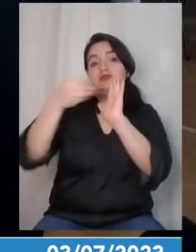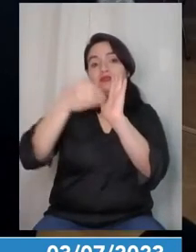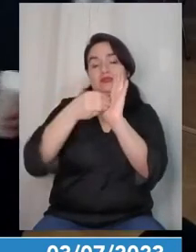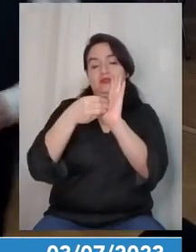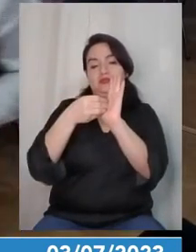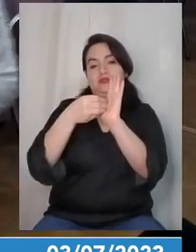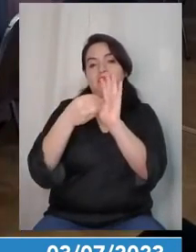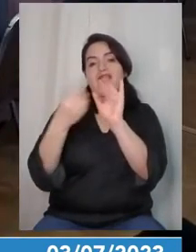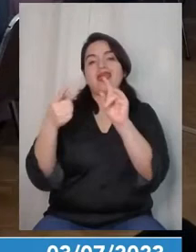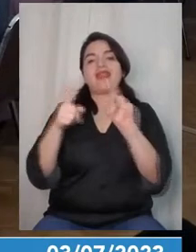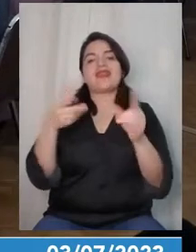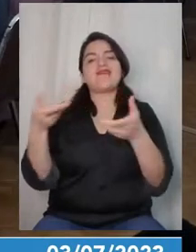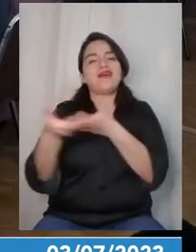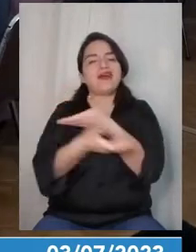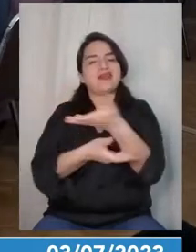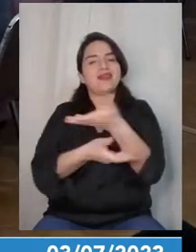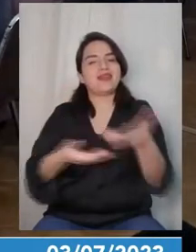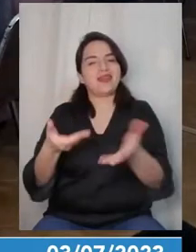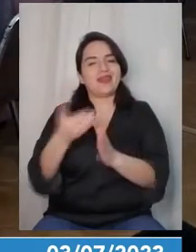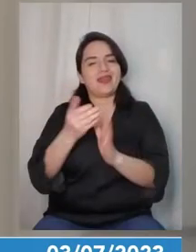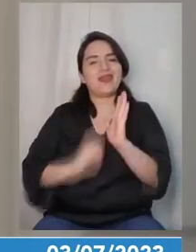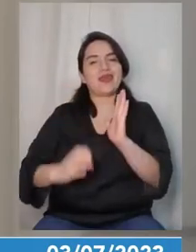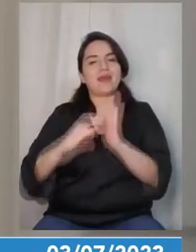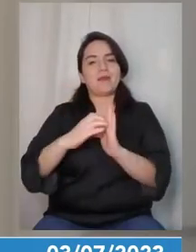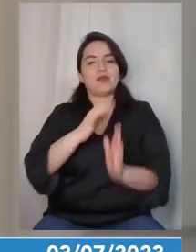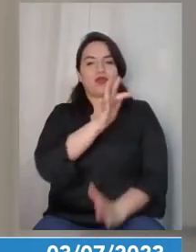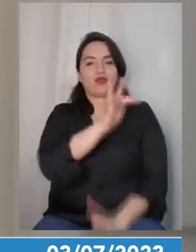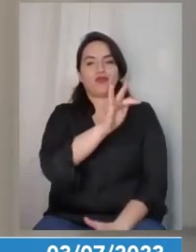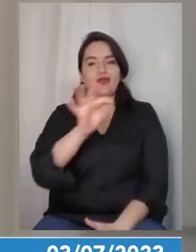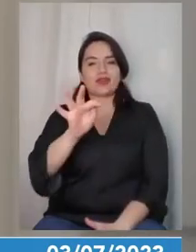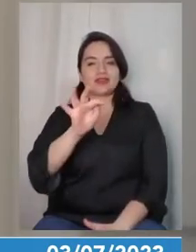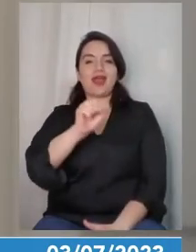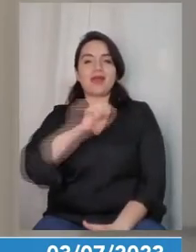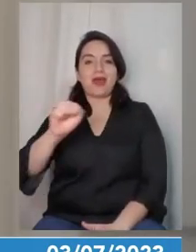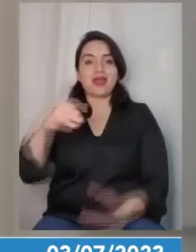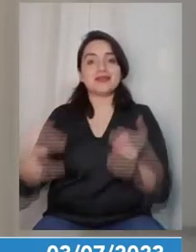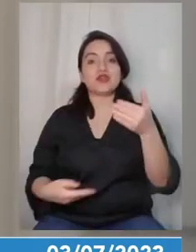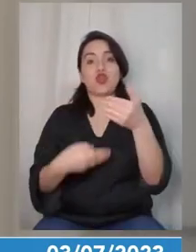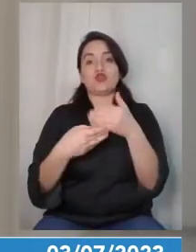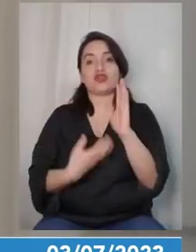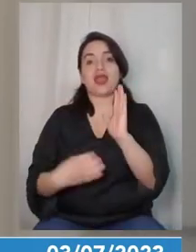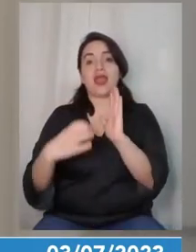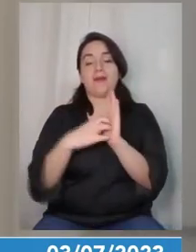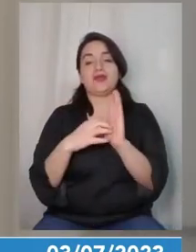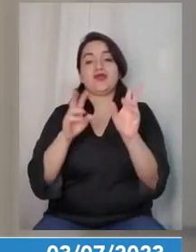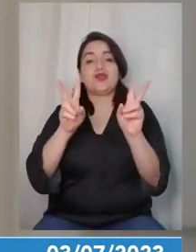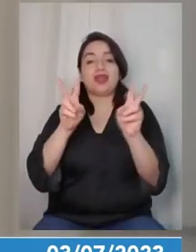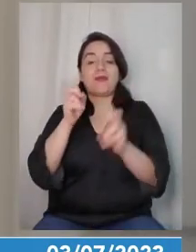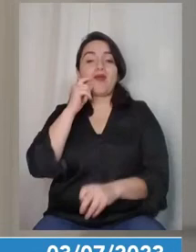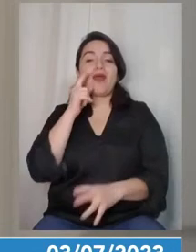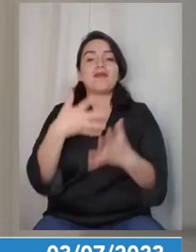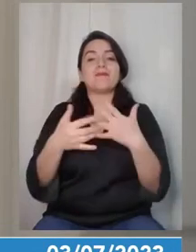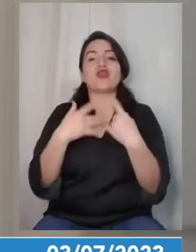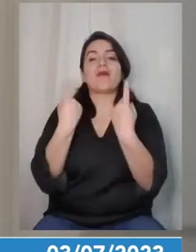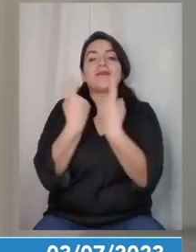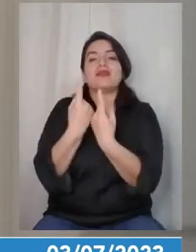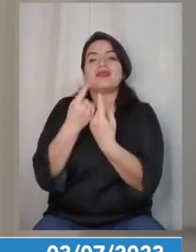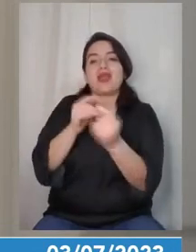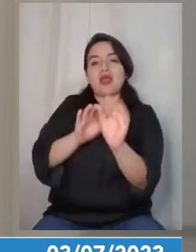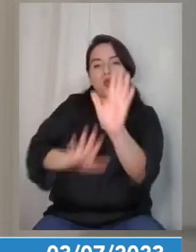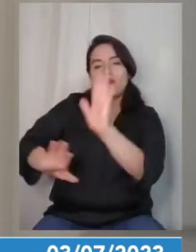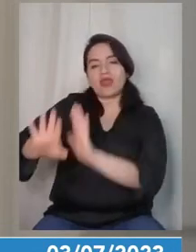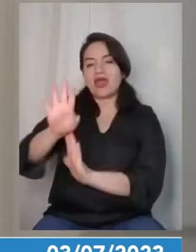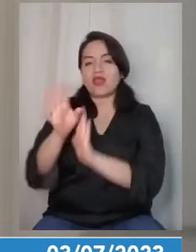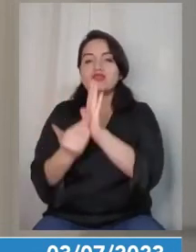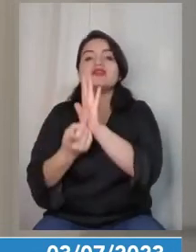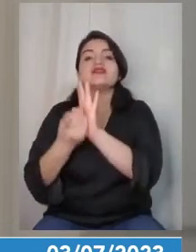de Fuerzas Armadas. Se introduce el capítulo, ¿no es cierto?, relativo a medio ambiente, sostenibilidad y desarrollo. Y si